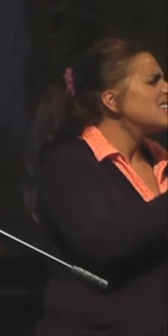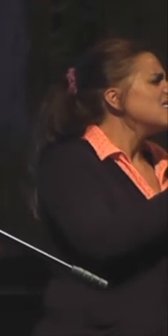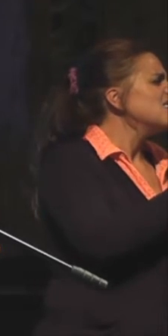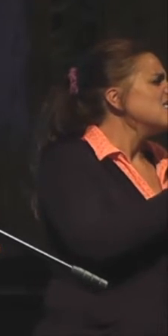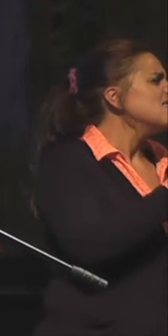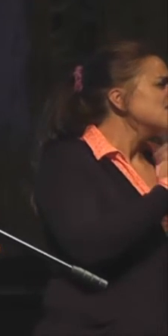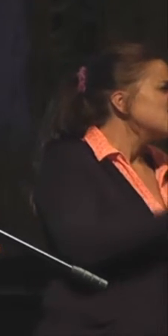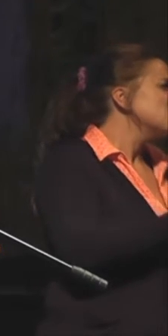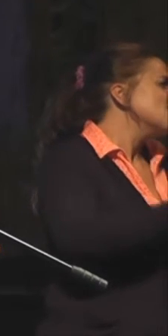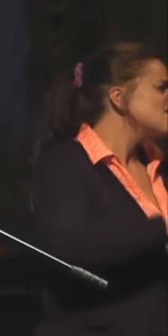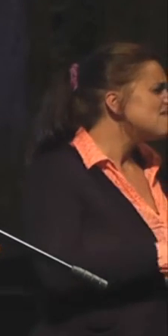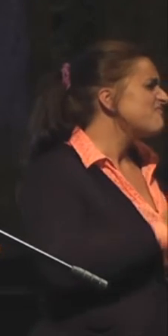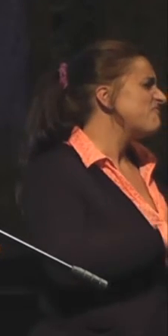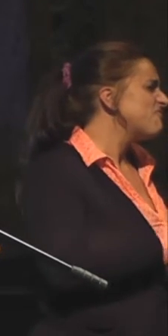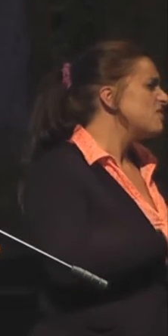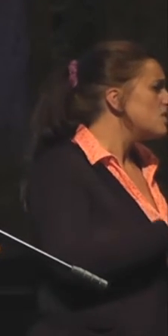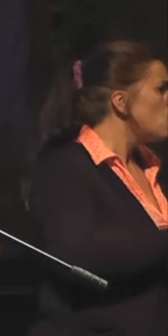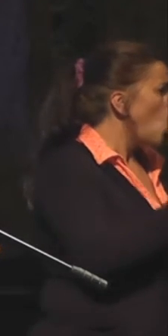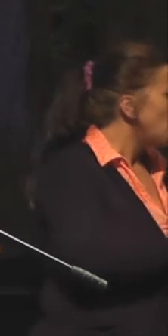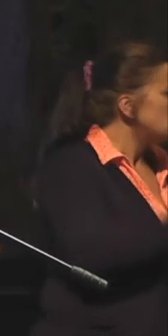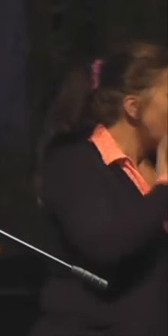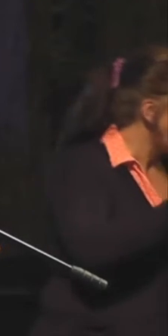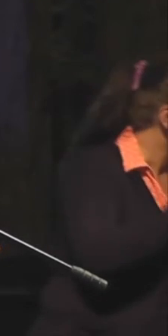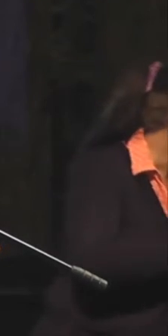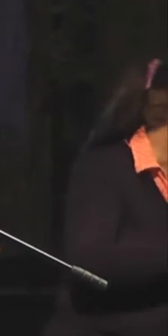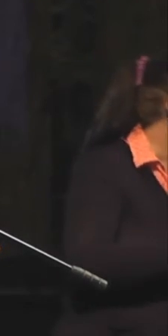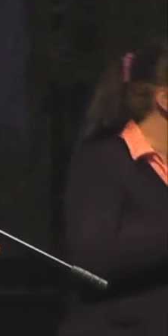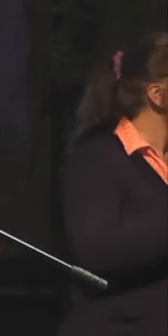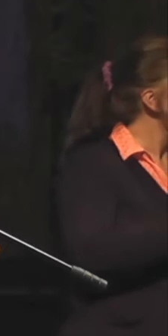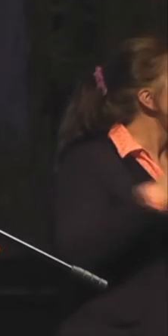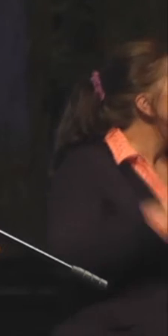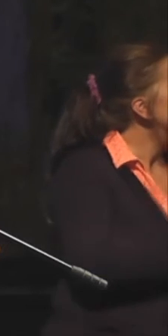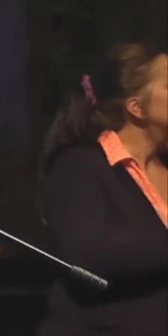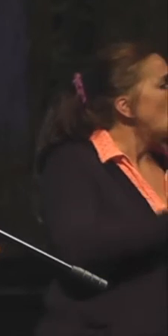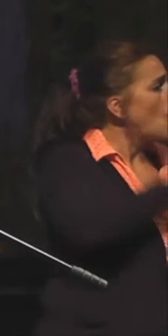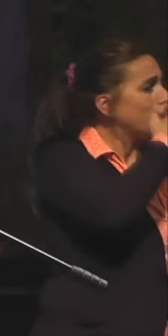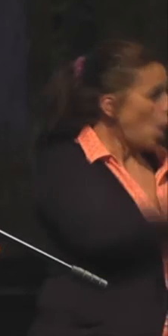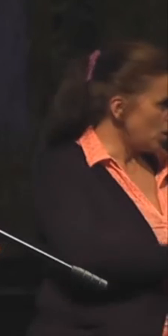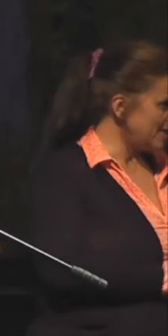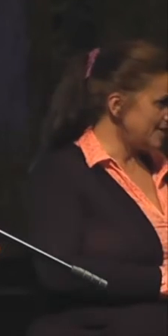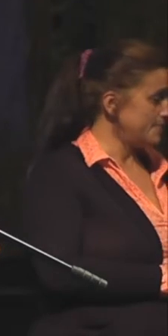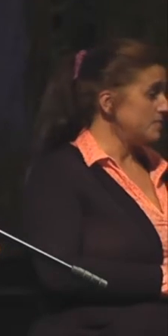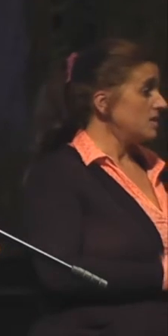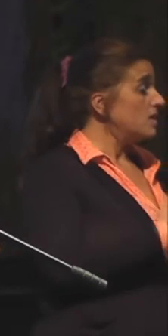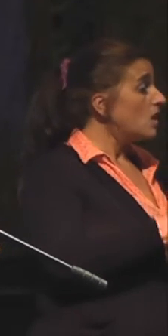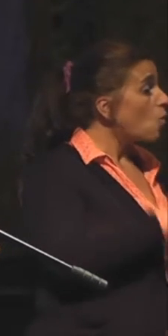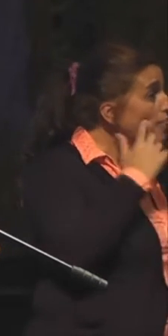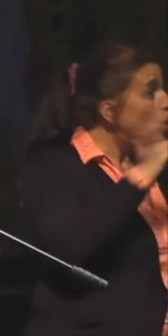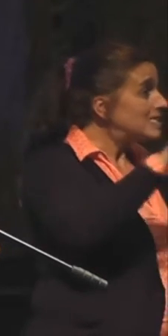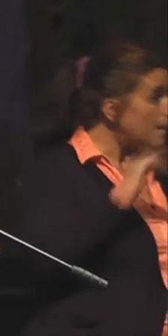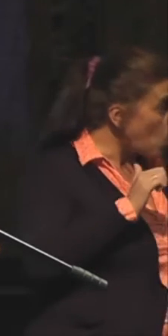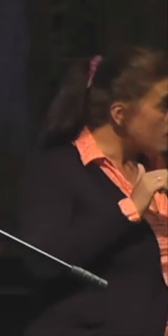creo yo creo que wilson entendió lo distinto que era juntarse con los mejores cuando convoco a